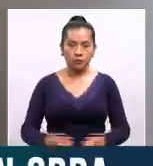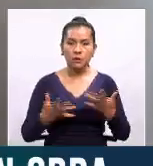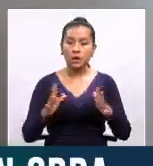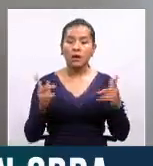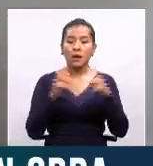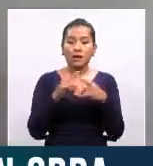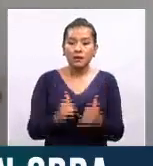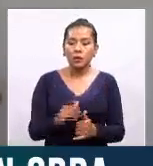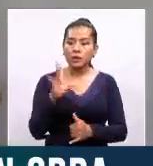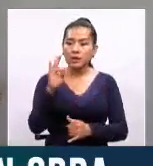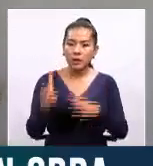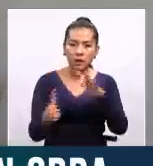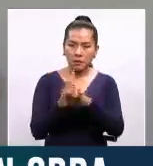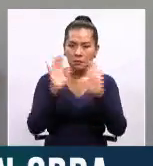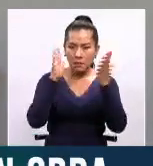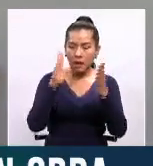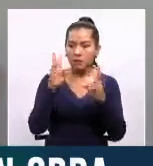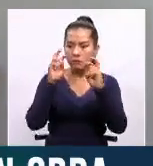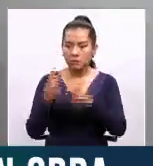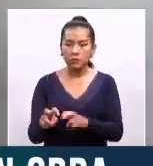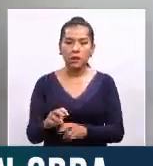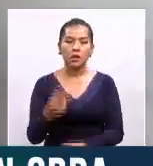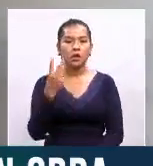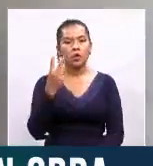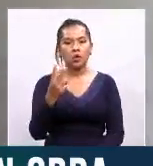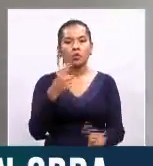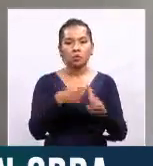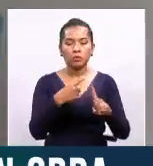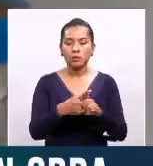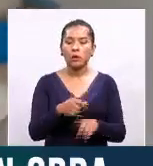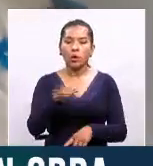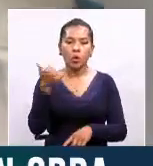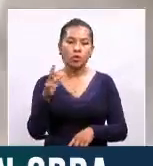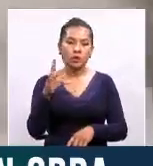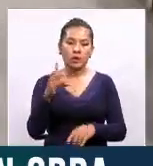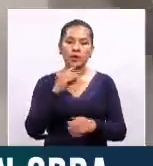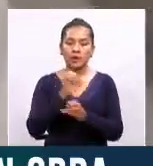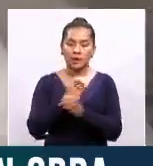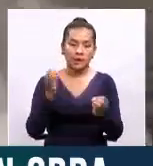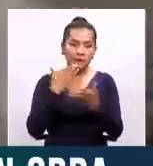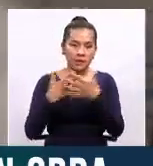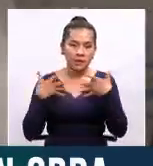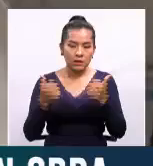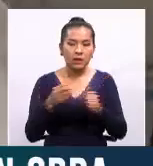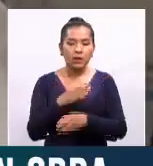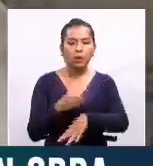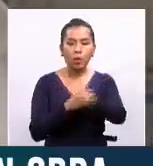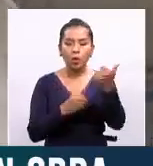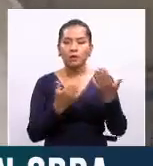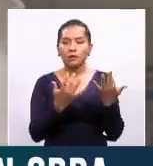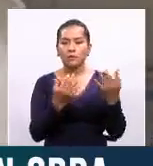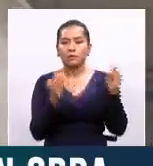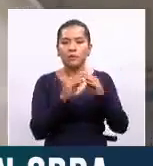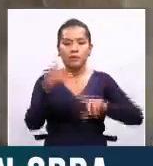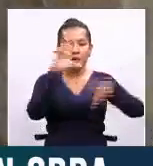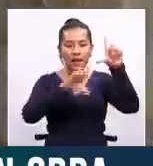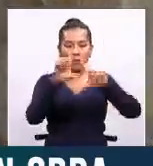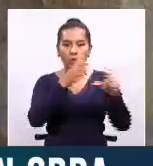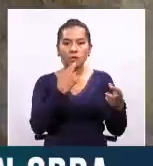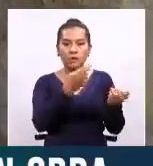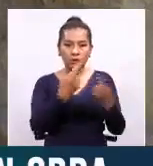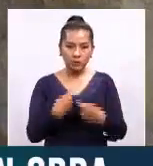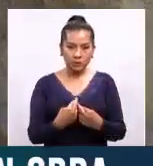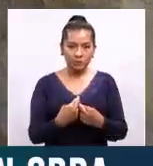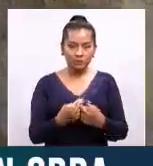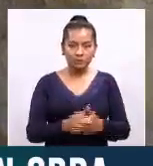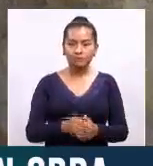7 casos sospechosos, 2 confirmados y existen 3 nuevos sospechosos, de los cuales la muestra laboratorial ya fue enviada a Senetropo. Nosotros